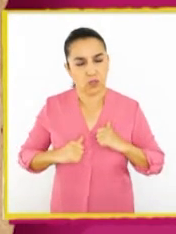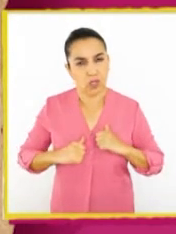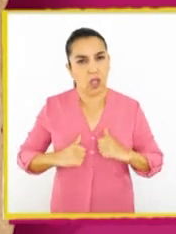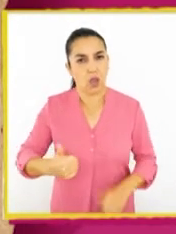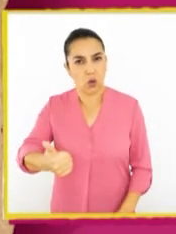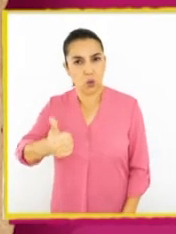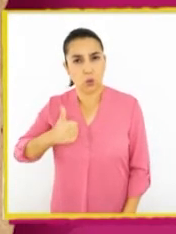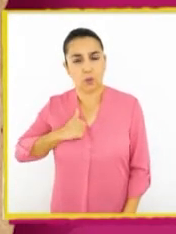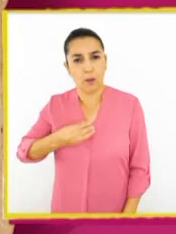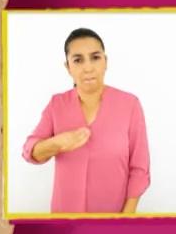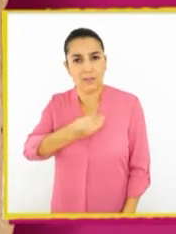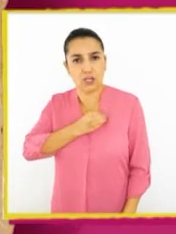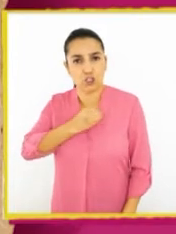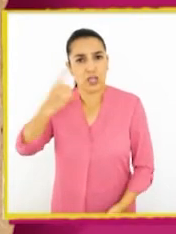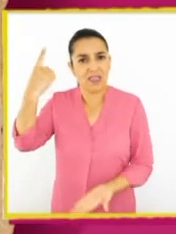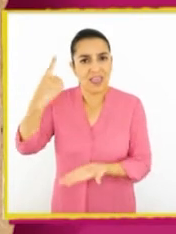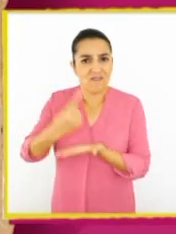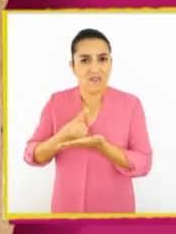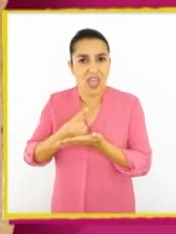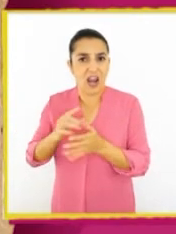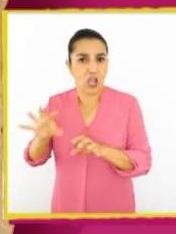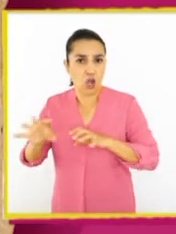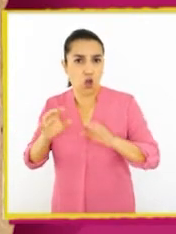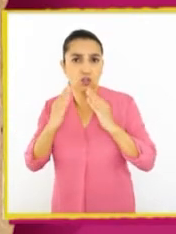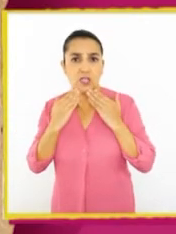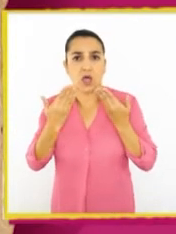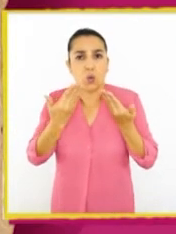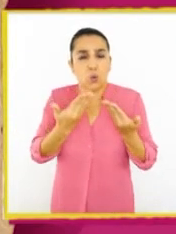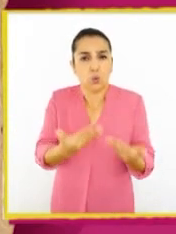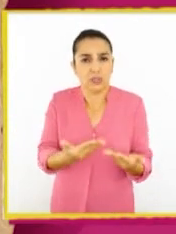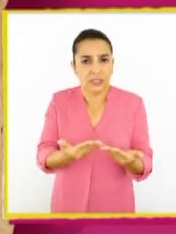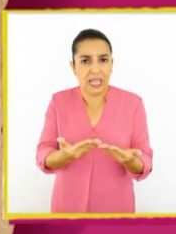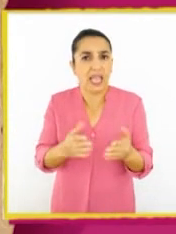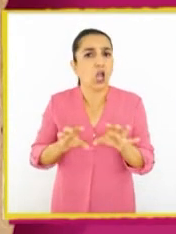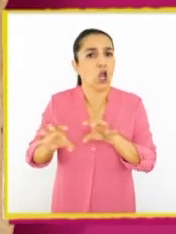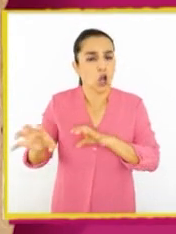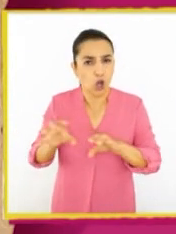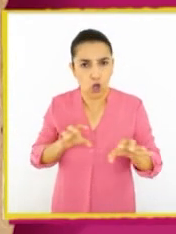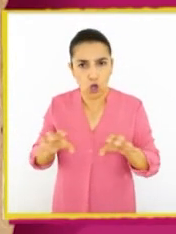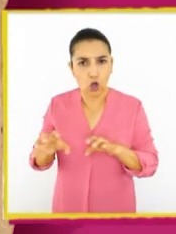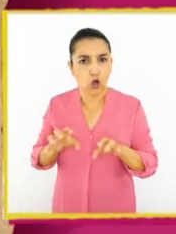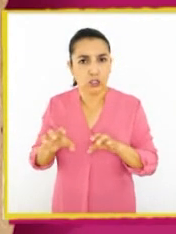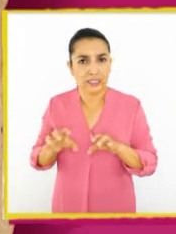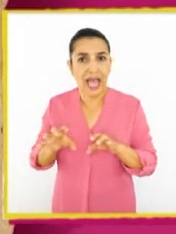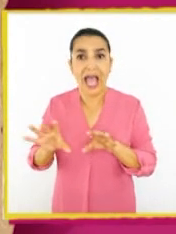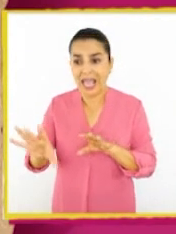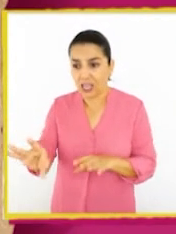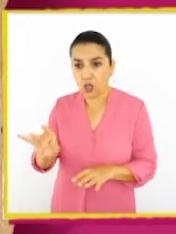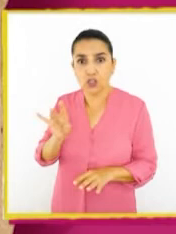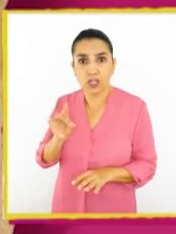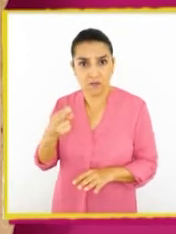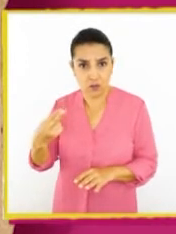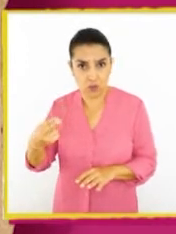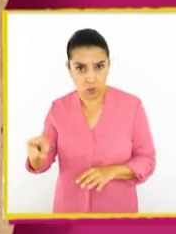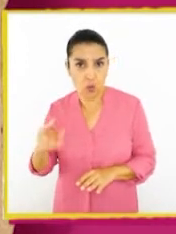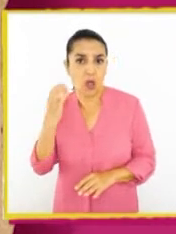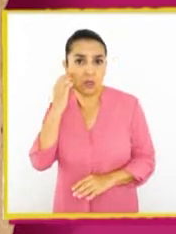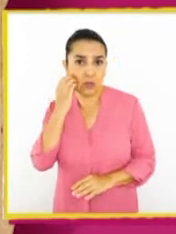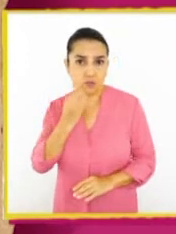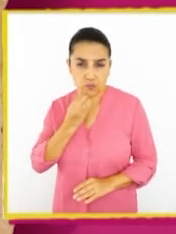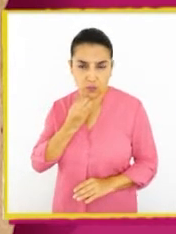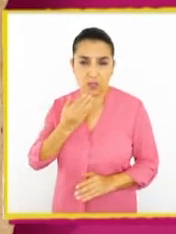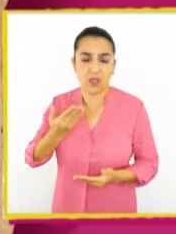cumplo con el penoso deber de enviarle las, para usted, inestimables prendas que se encontraban en su